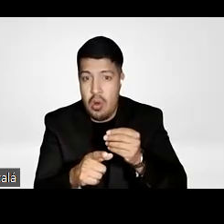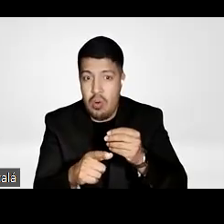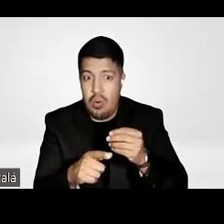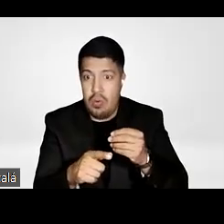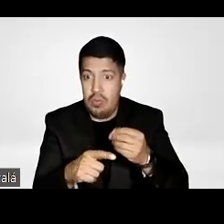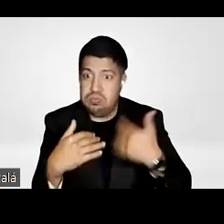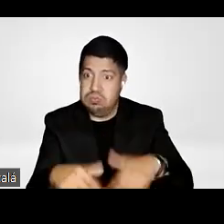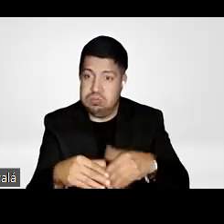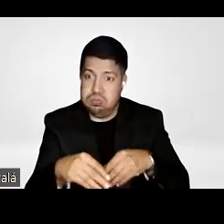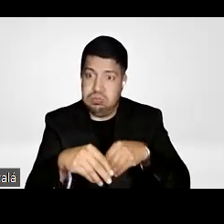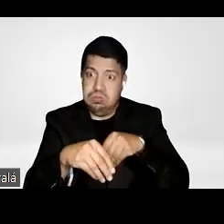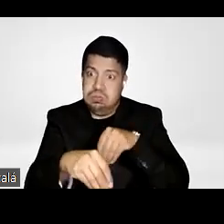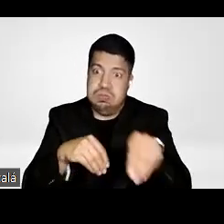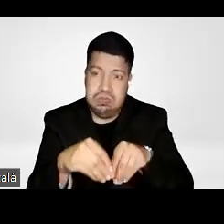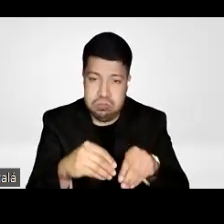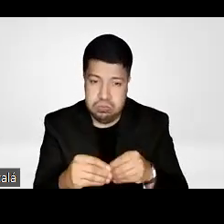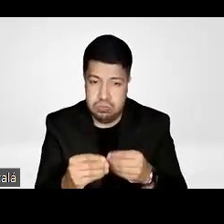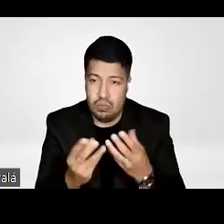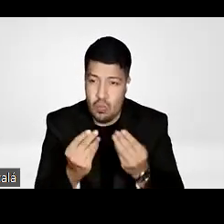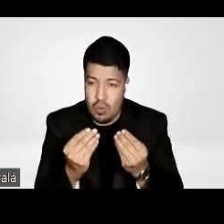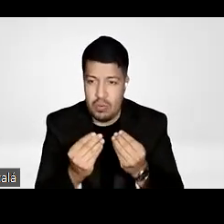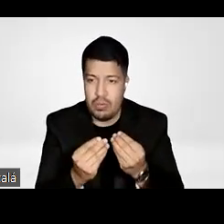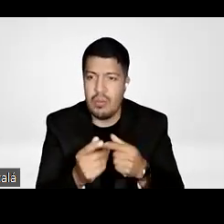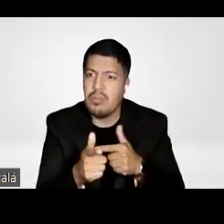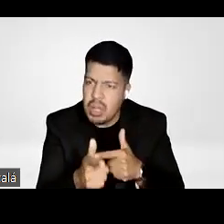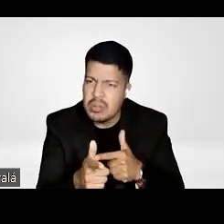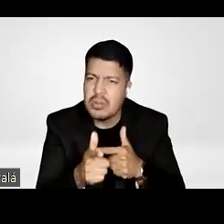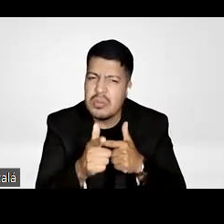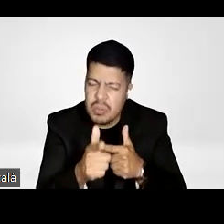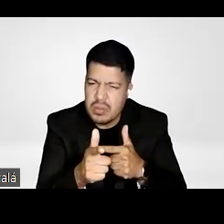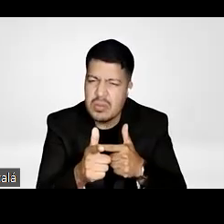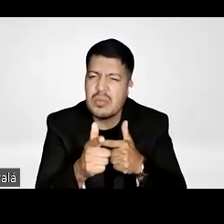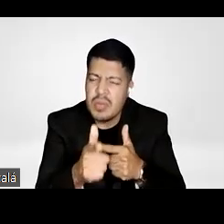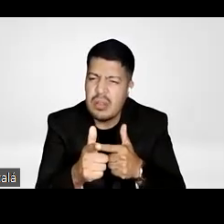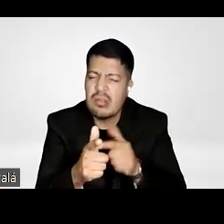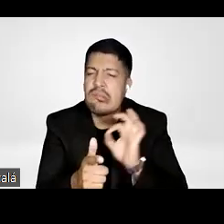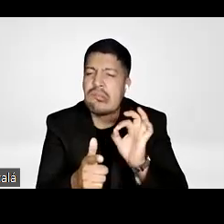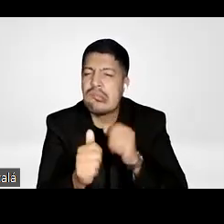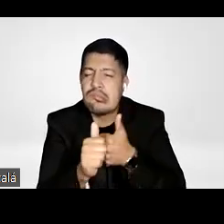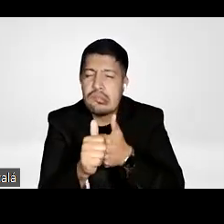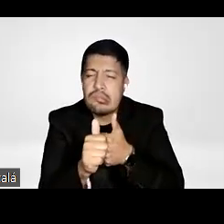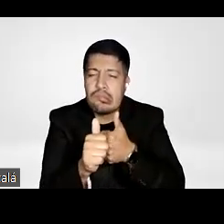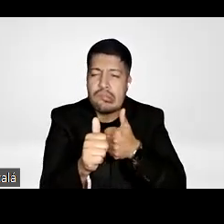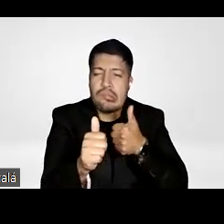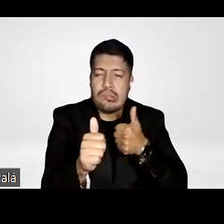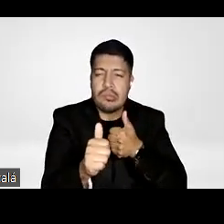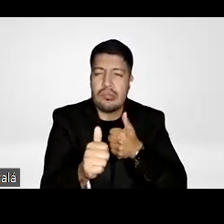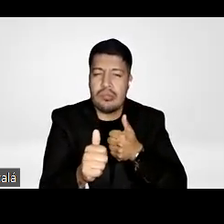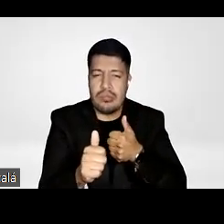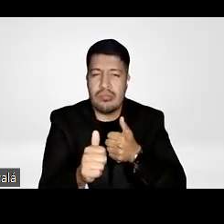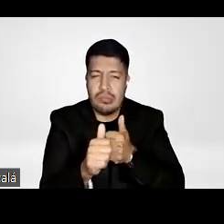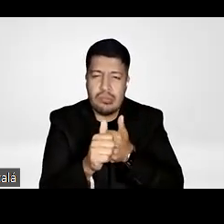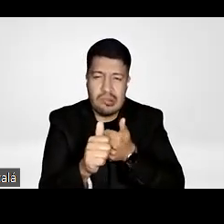estén presentes. Nos llamaría la atención que estuvieran exaltados o que se retrasen en su organización o que sean